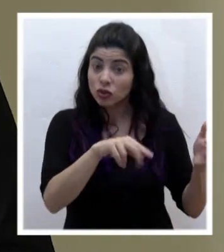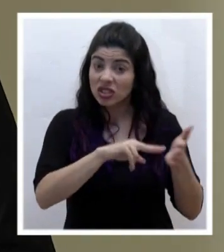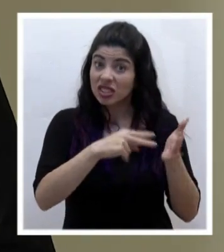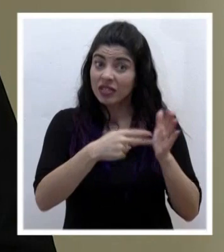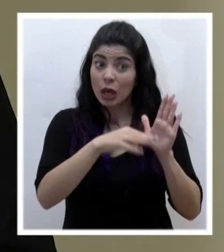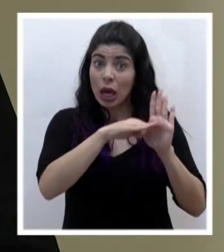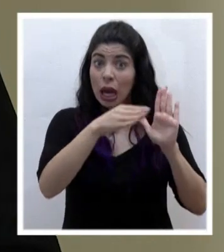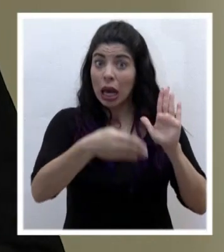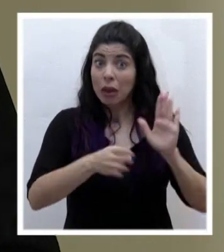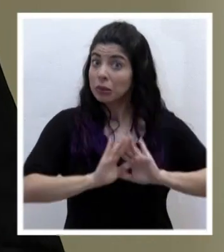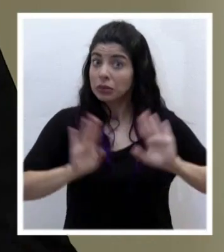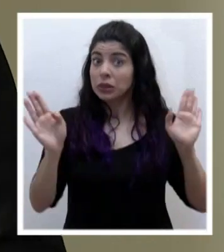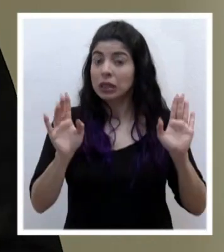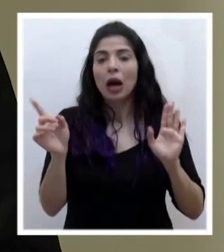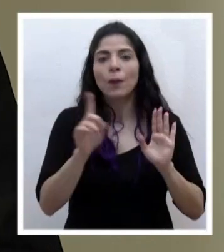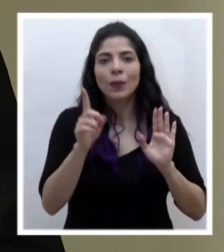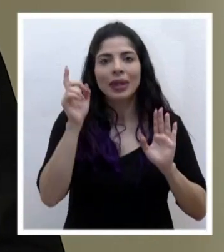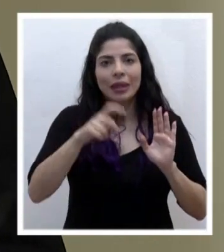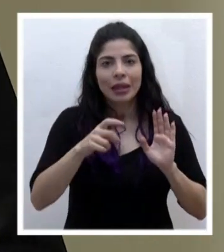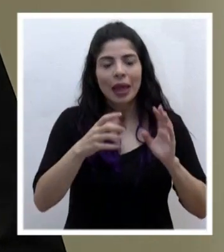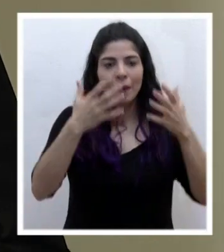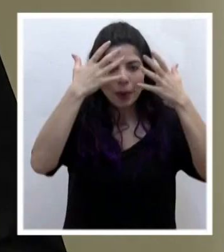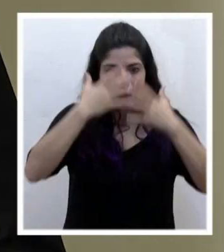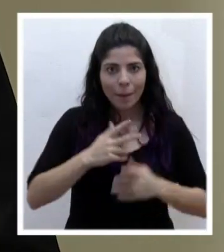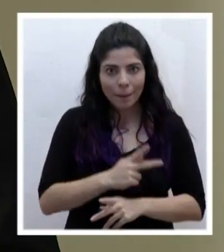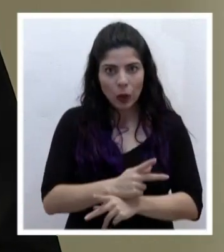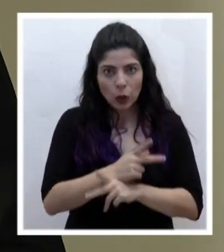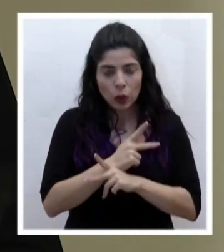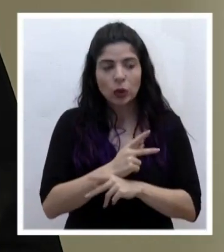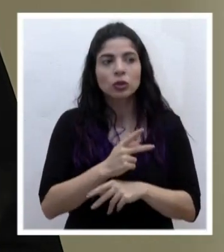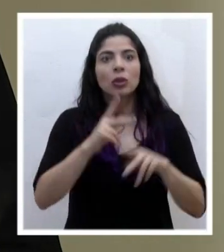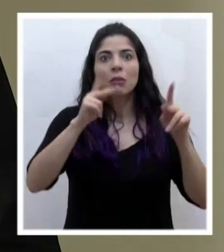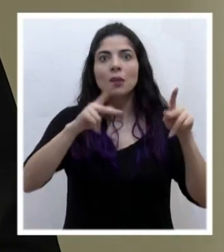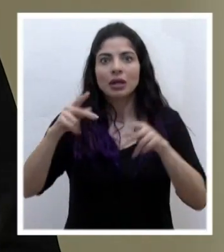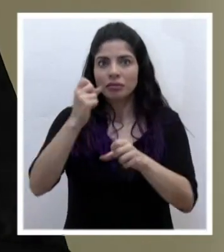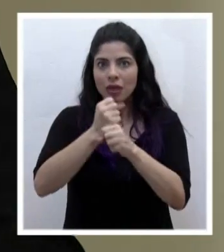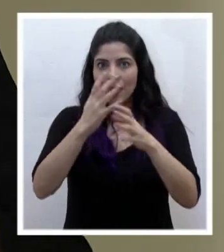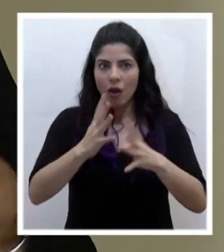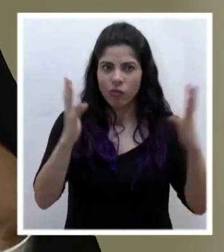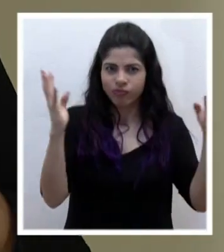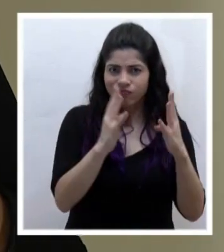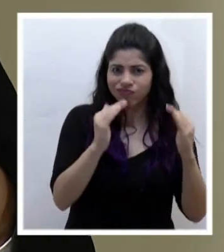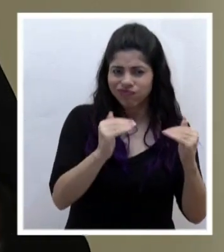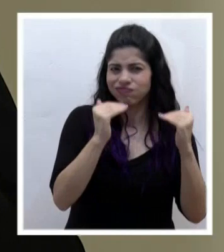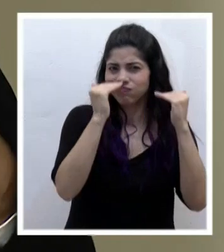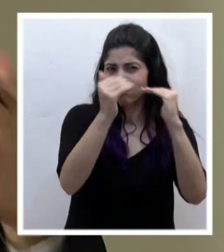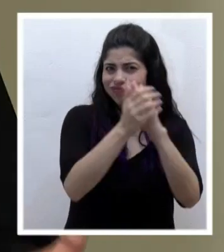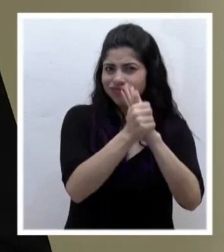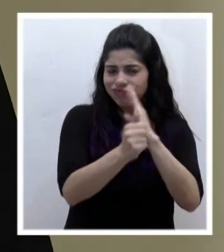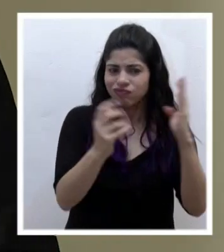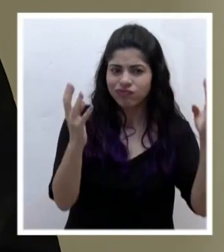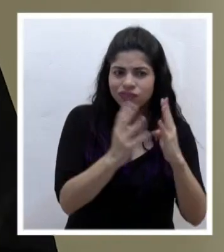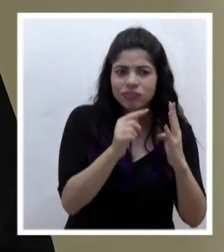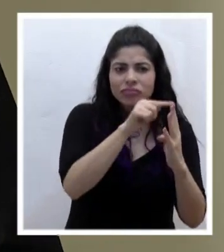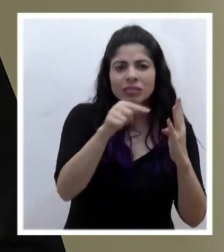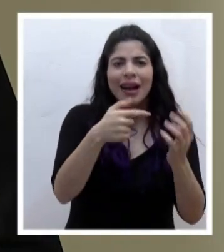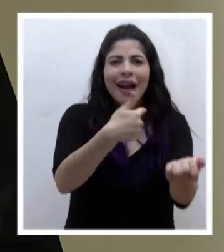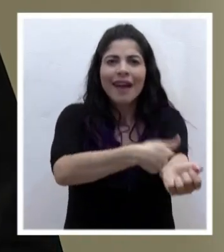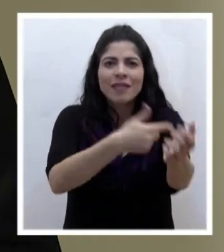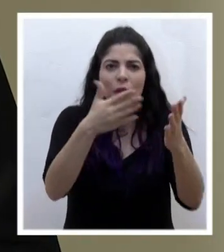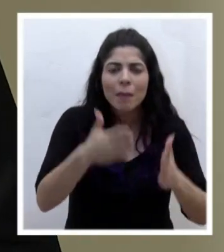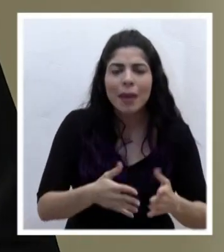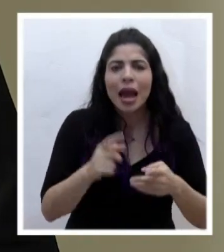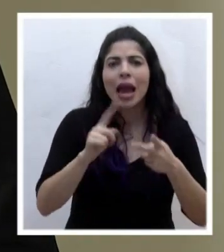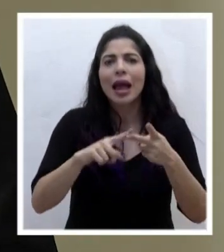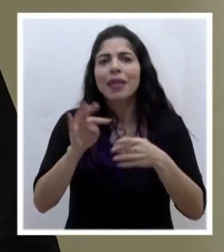cama, implica equipo de protección, implica personal muy capacitado, tanto desde el punto de vista de enfermería, como de